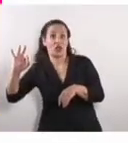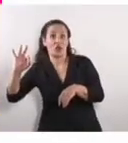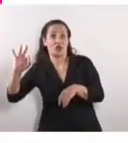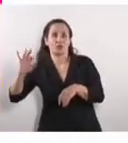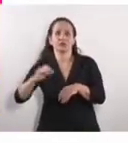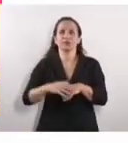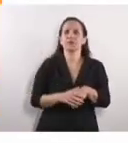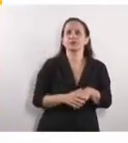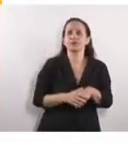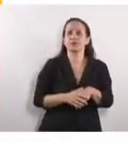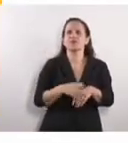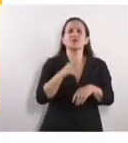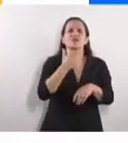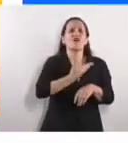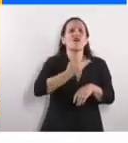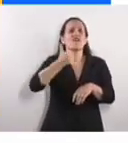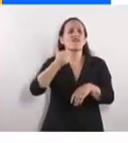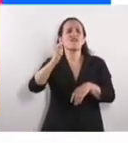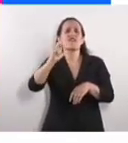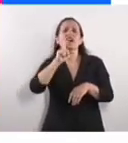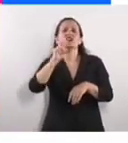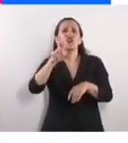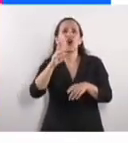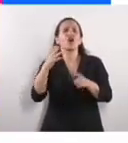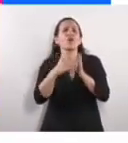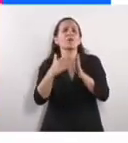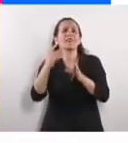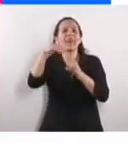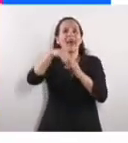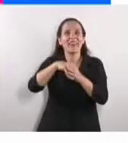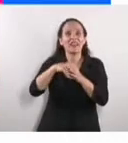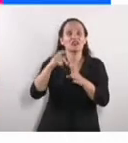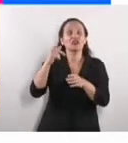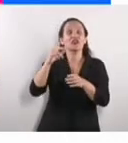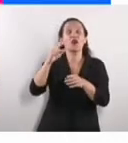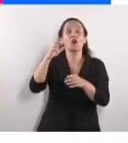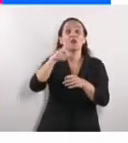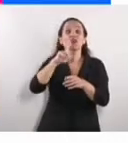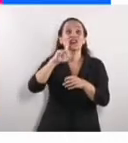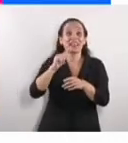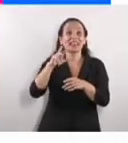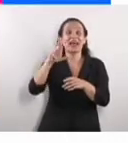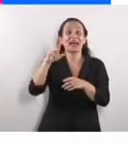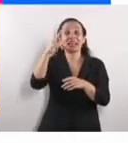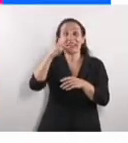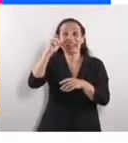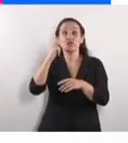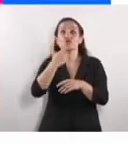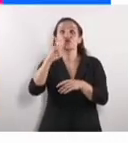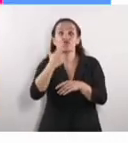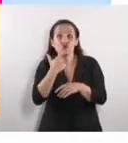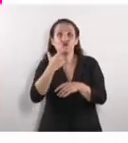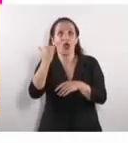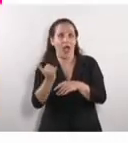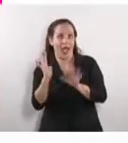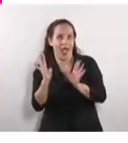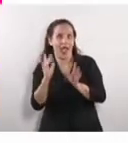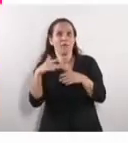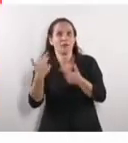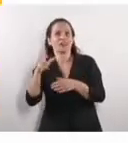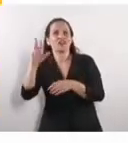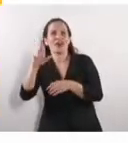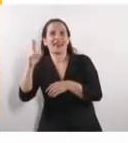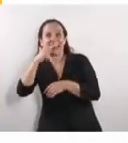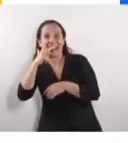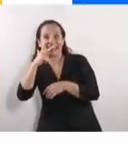El factor está determinado por la proteína rhesus, por eso se llama factor RH. Si la sangre tiene la